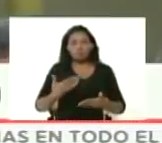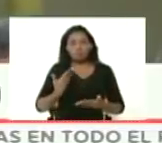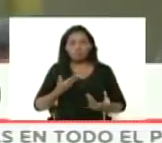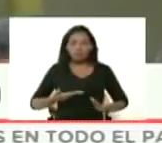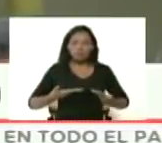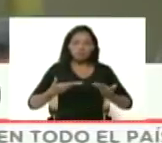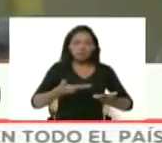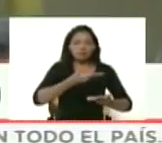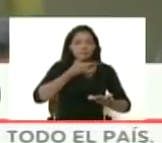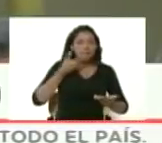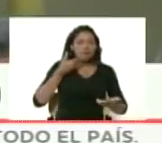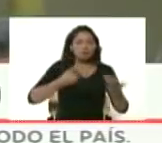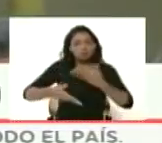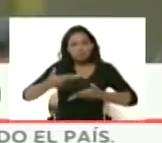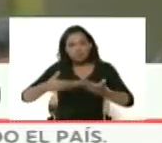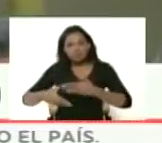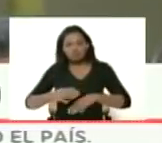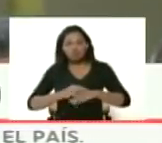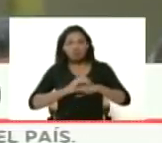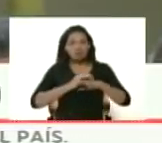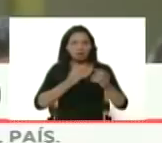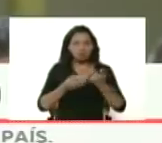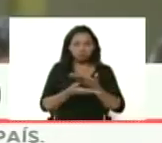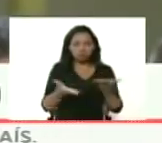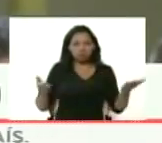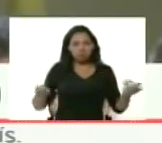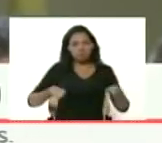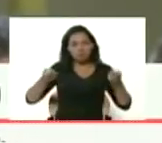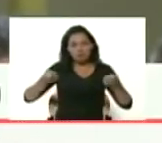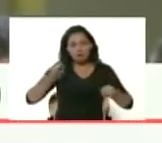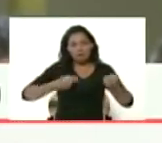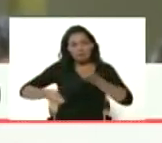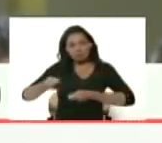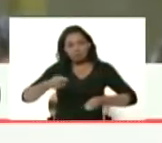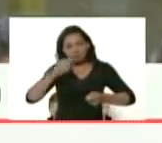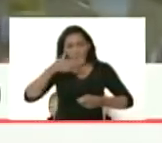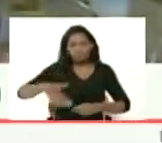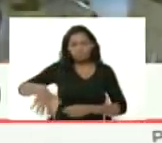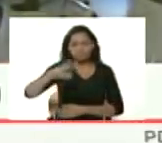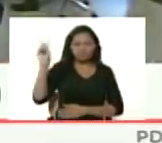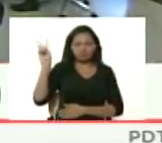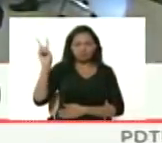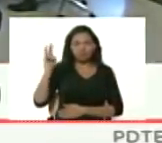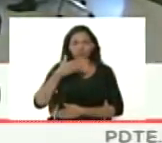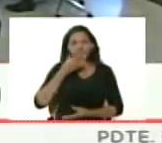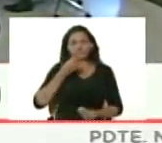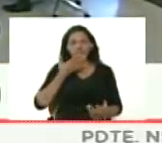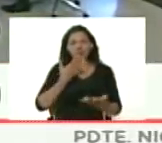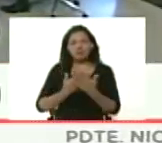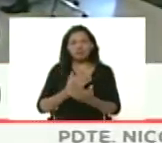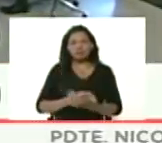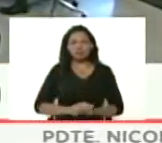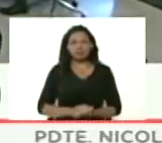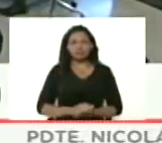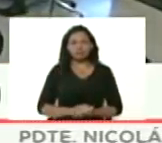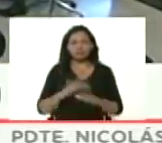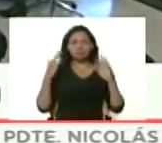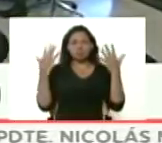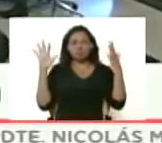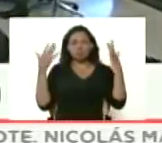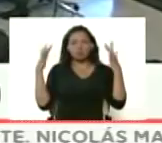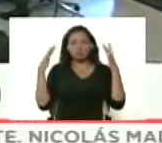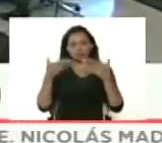ofrecer más y mejor carne a todo el mercado nacional, a todos los venezolanos. Muchas gracias. Bueno, un gran aplauso, pues.